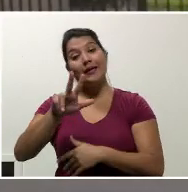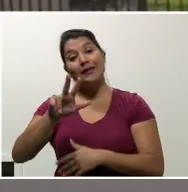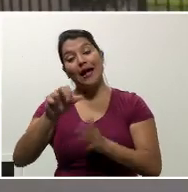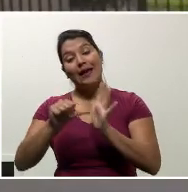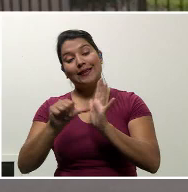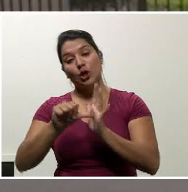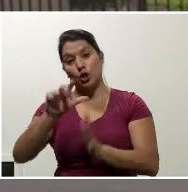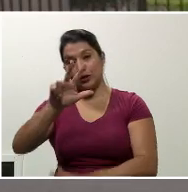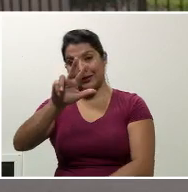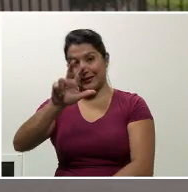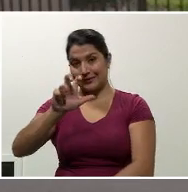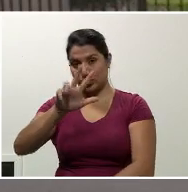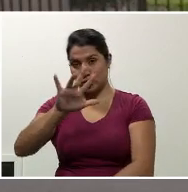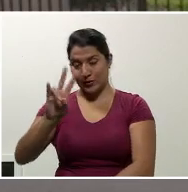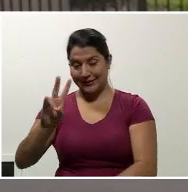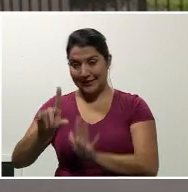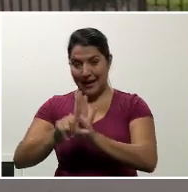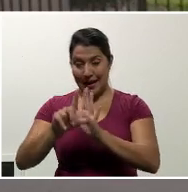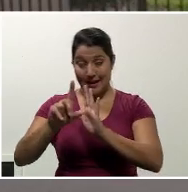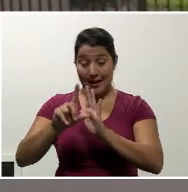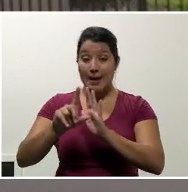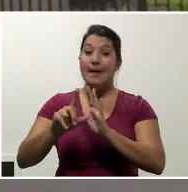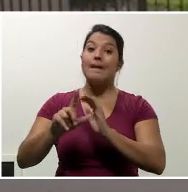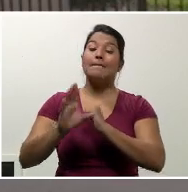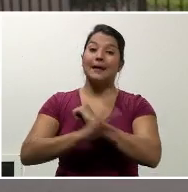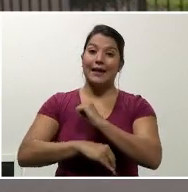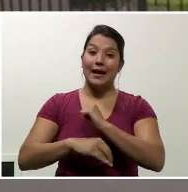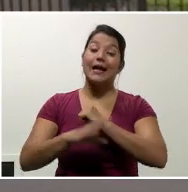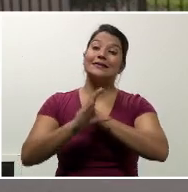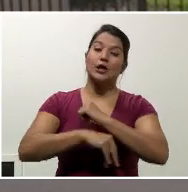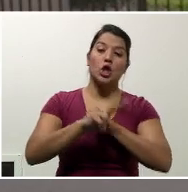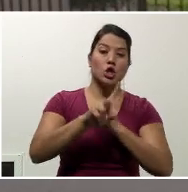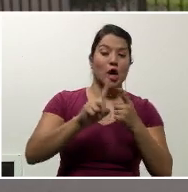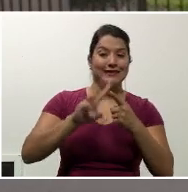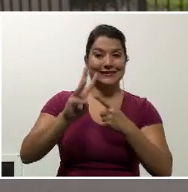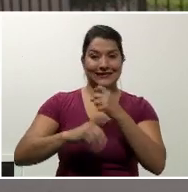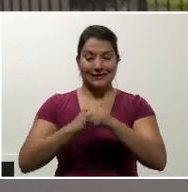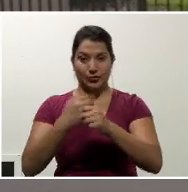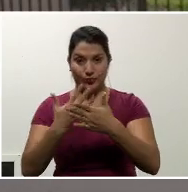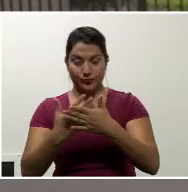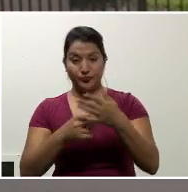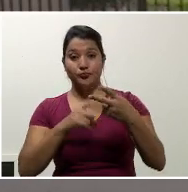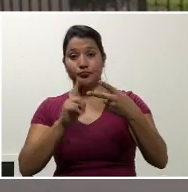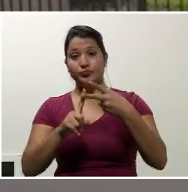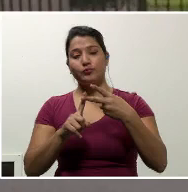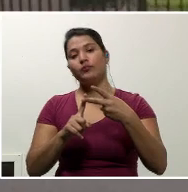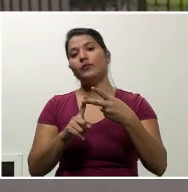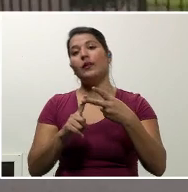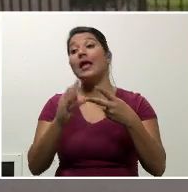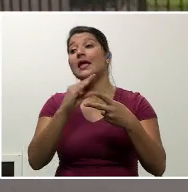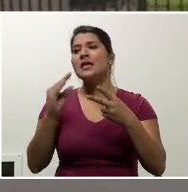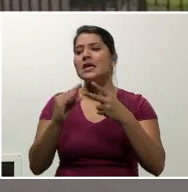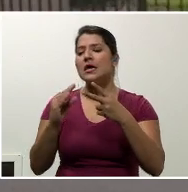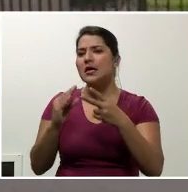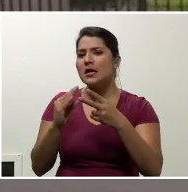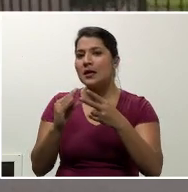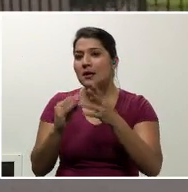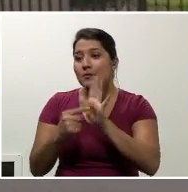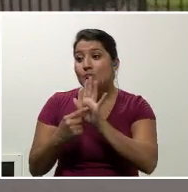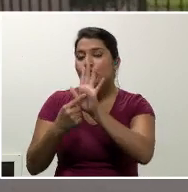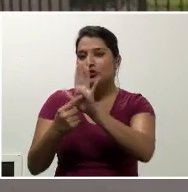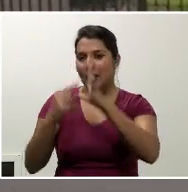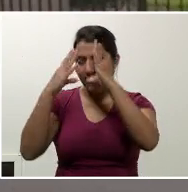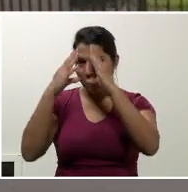Penal y sancionado de 2 a 6 años de prisión, y violación de datos regulado en el artículo 196 del Código